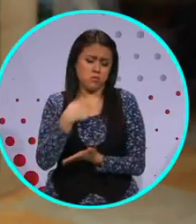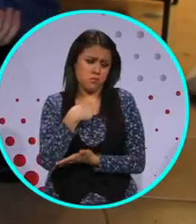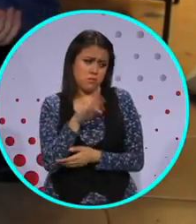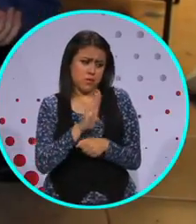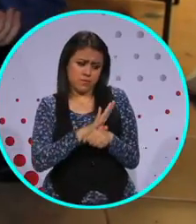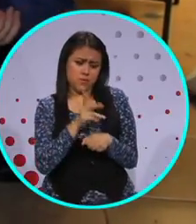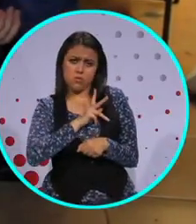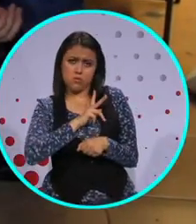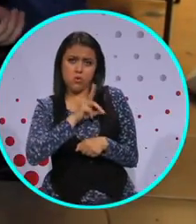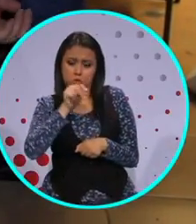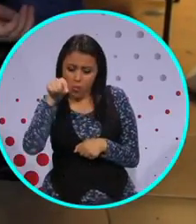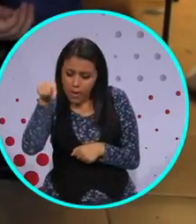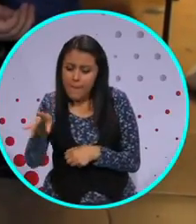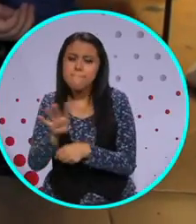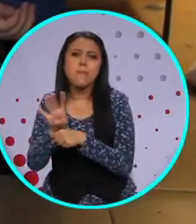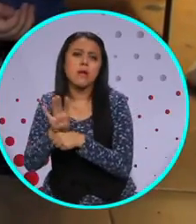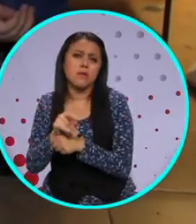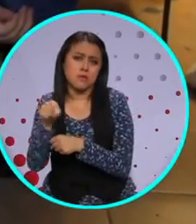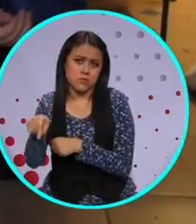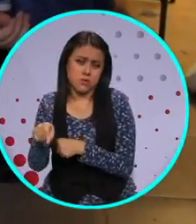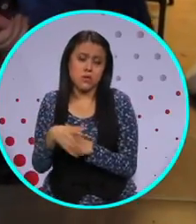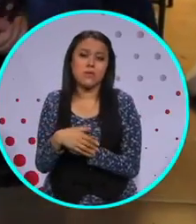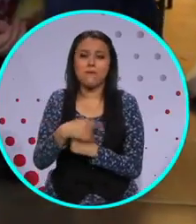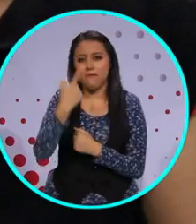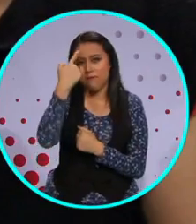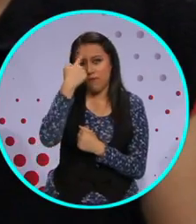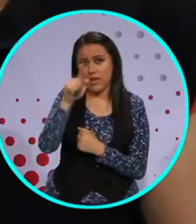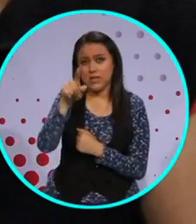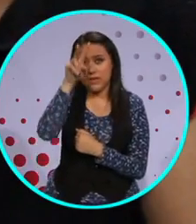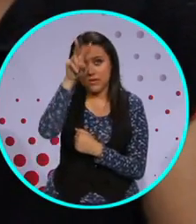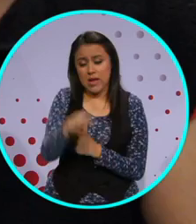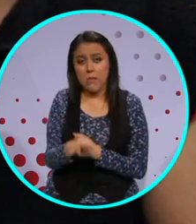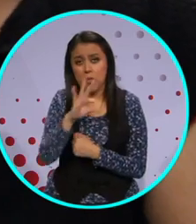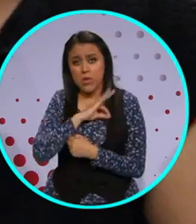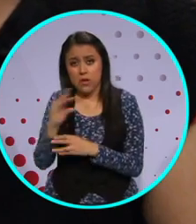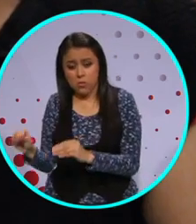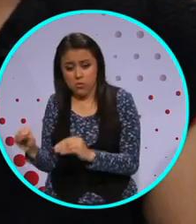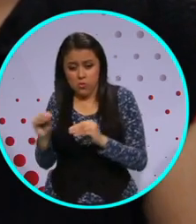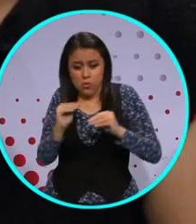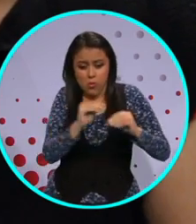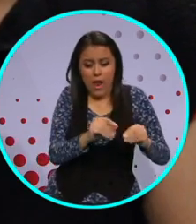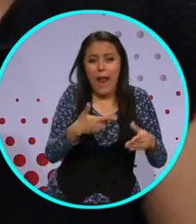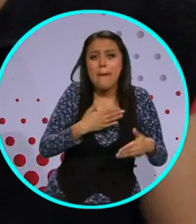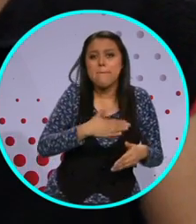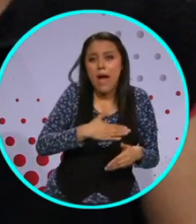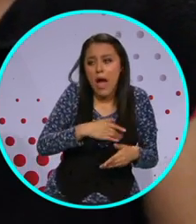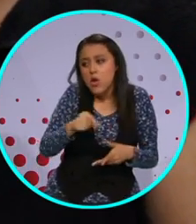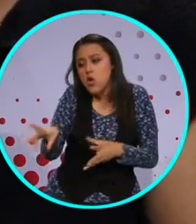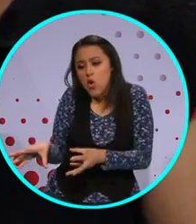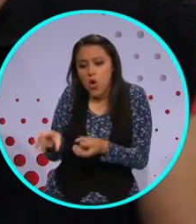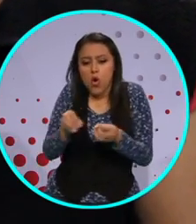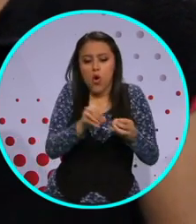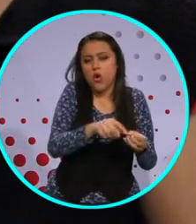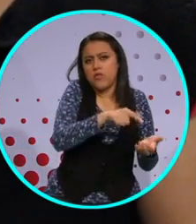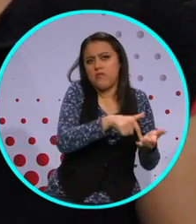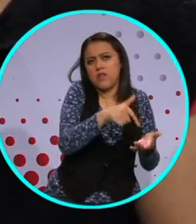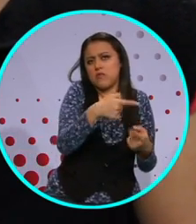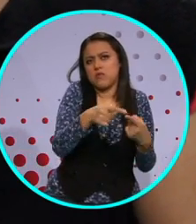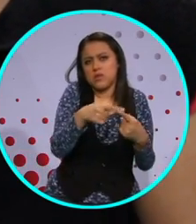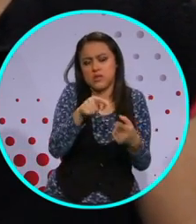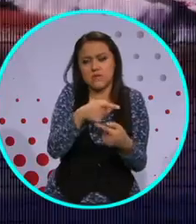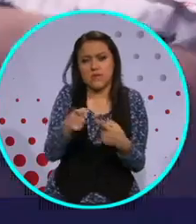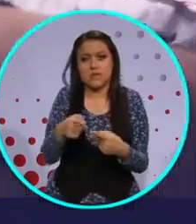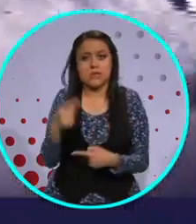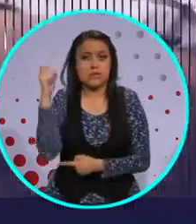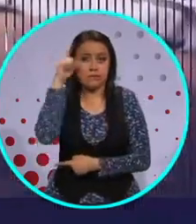nosotros sino para el beneficio de él nos facilitaría todo incluso para trasladarlo al baño que tenemos que llevarlo al baño que a la hora de si nos